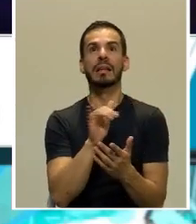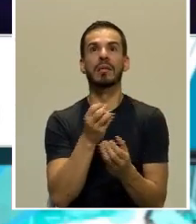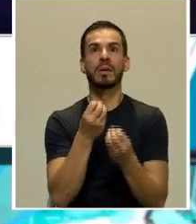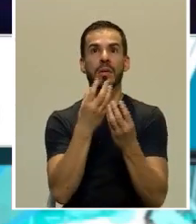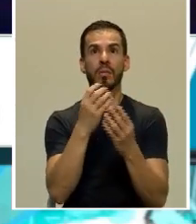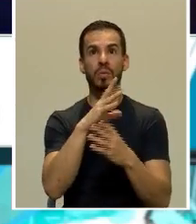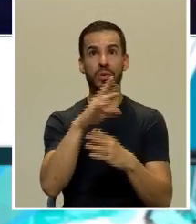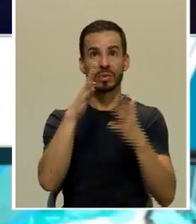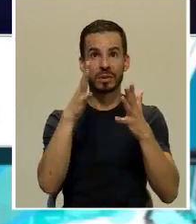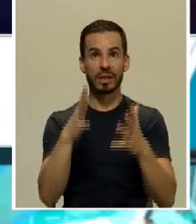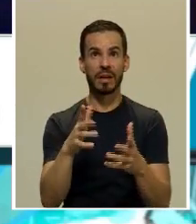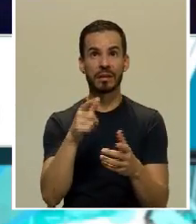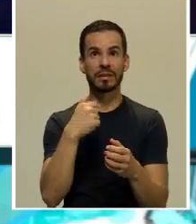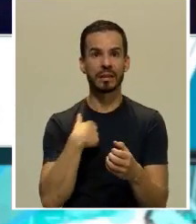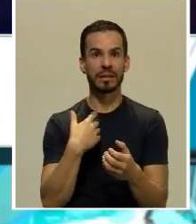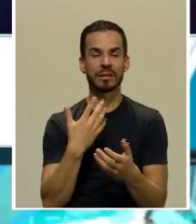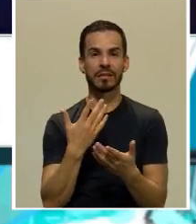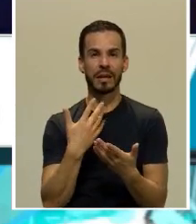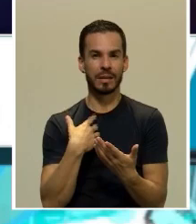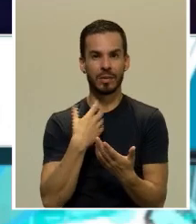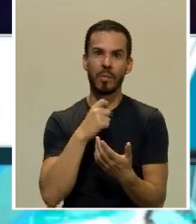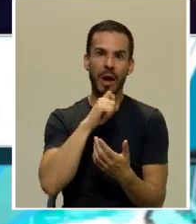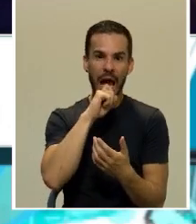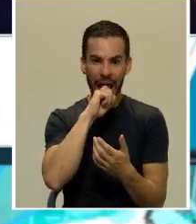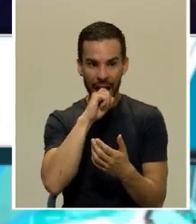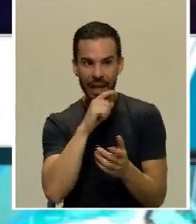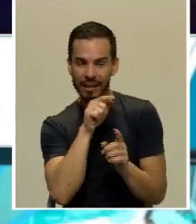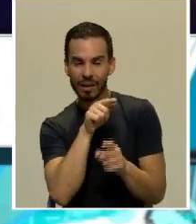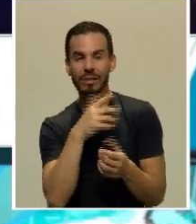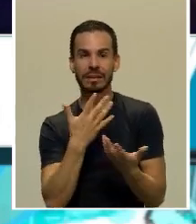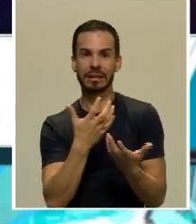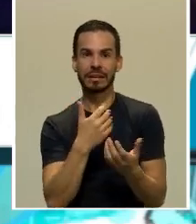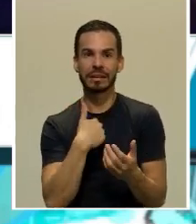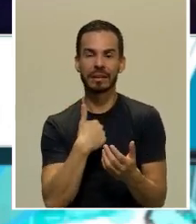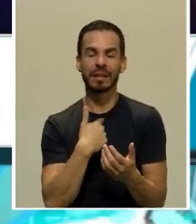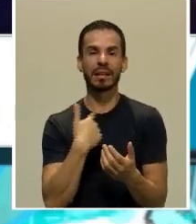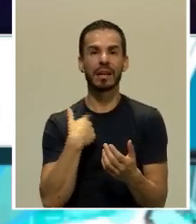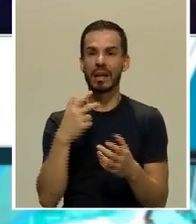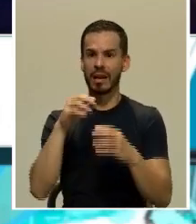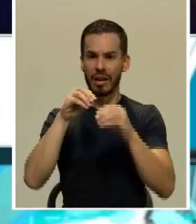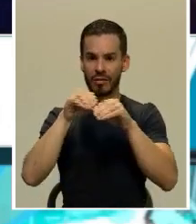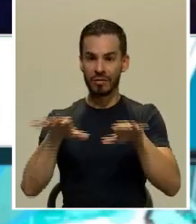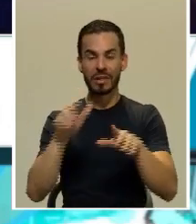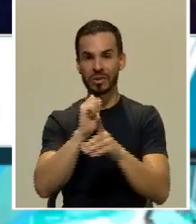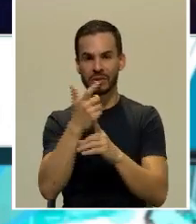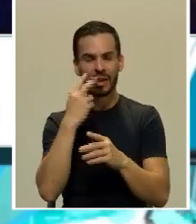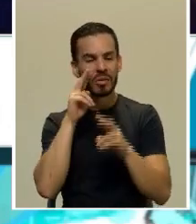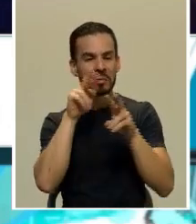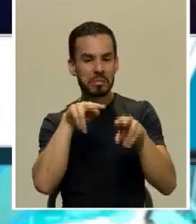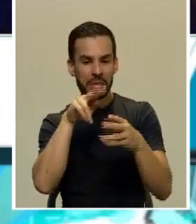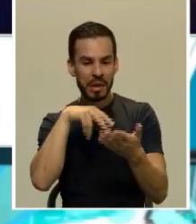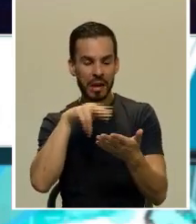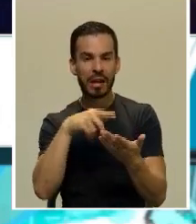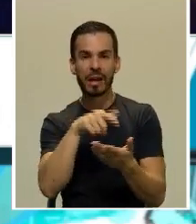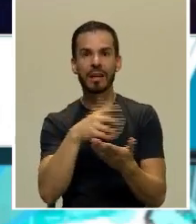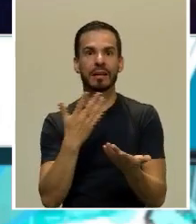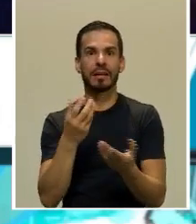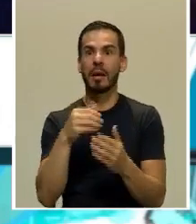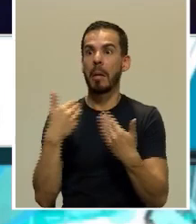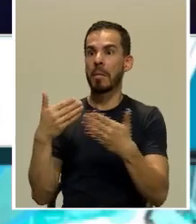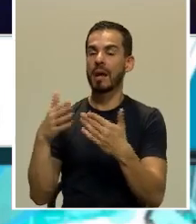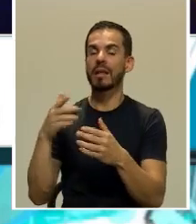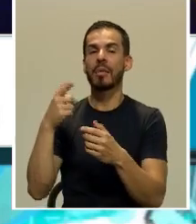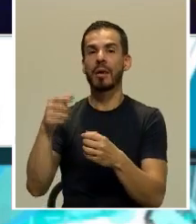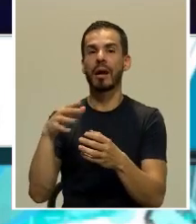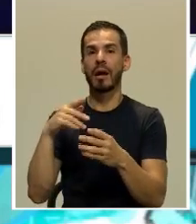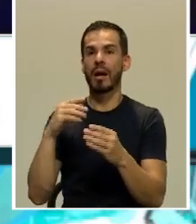para muchos ticos es una fuente de envidia. De hecho, en redes sociales ese tiempo uno lo escuchaba de tantas personas que decían es el colmo que